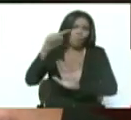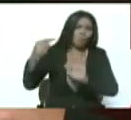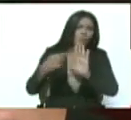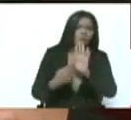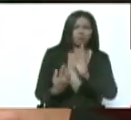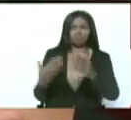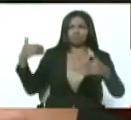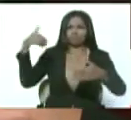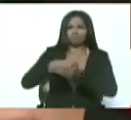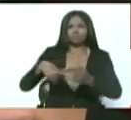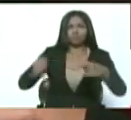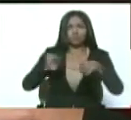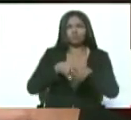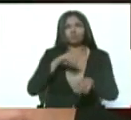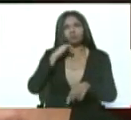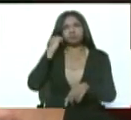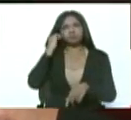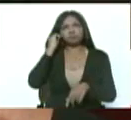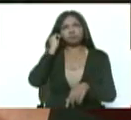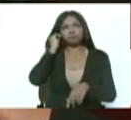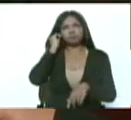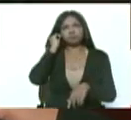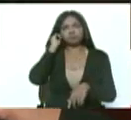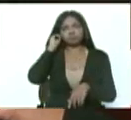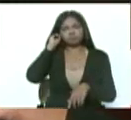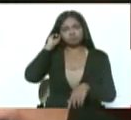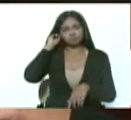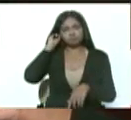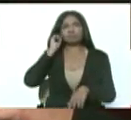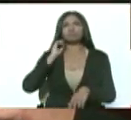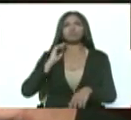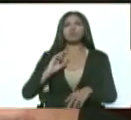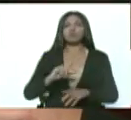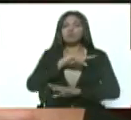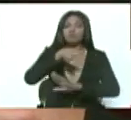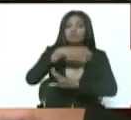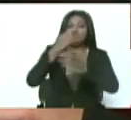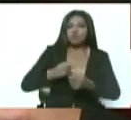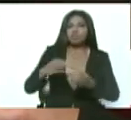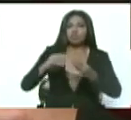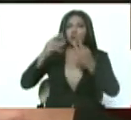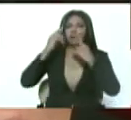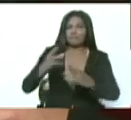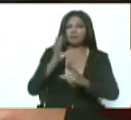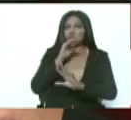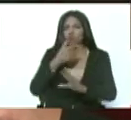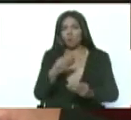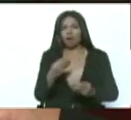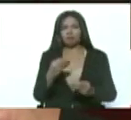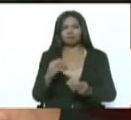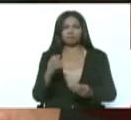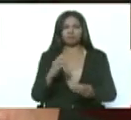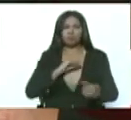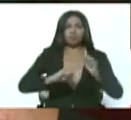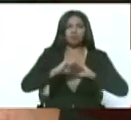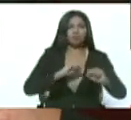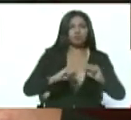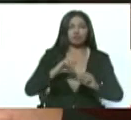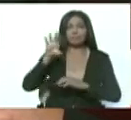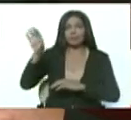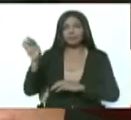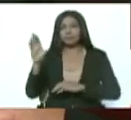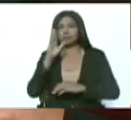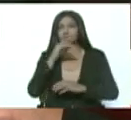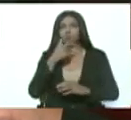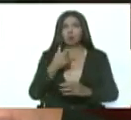de imponer su fuerza y no de respetar el derecho internacional, es cuando el movimiento de países no alineados tiene